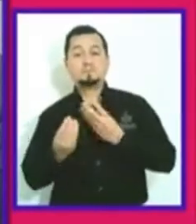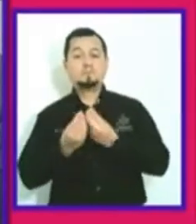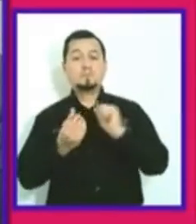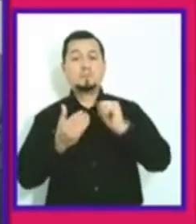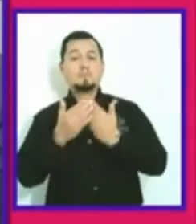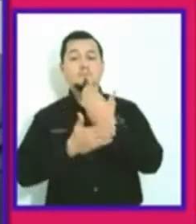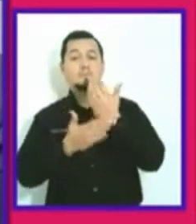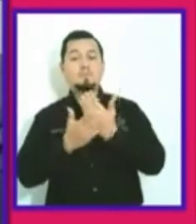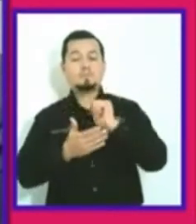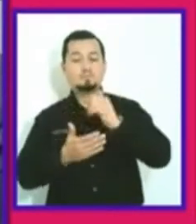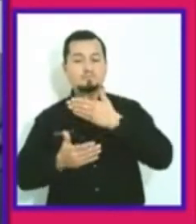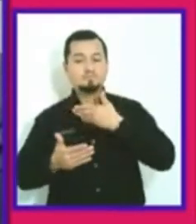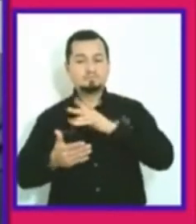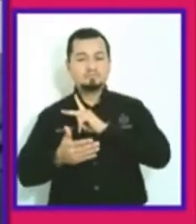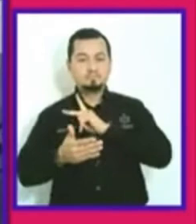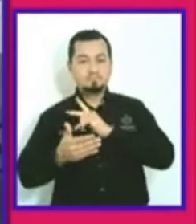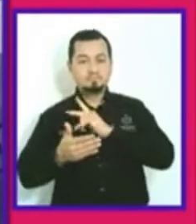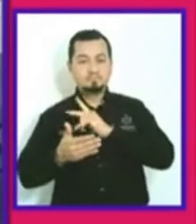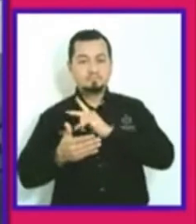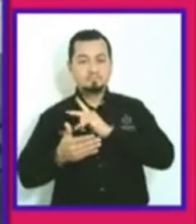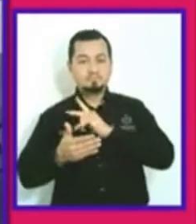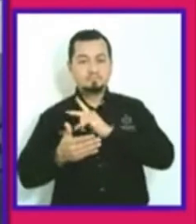julio ríos